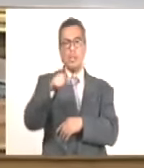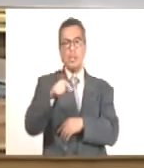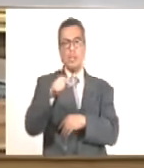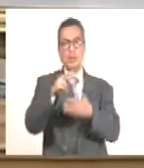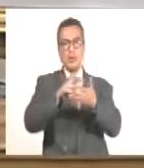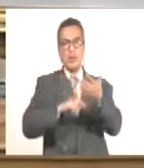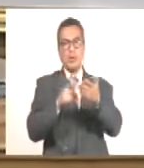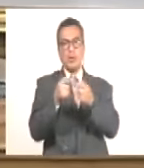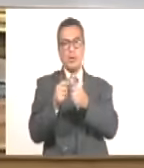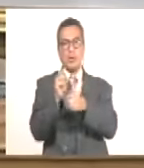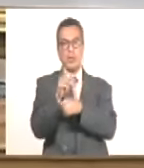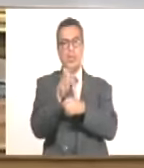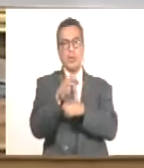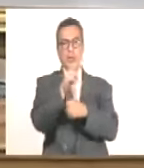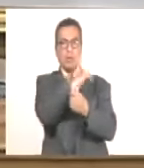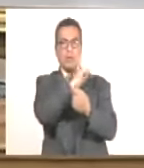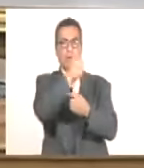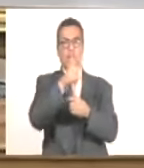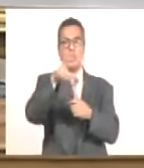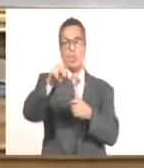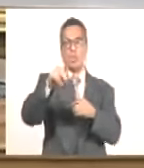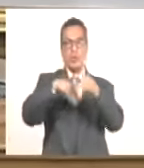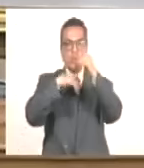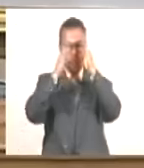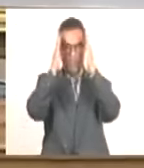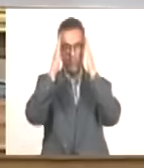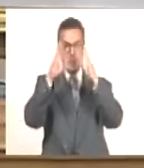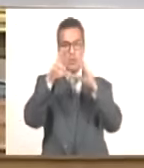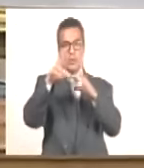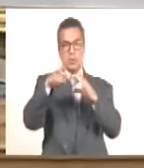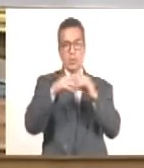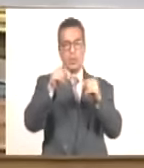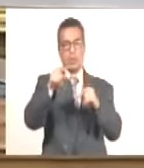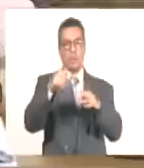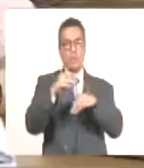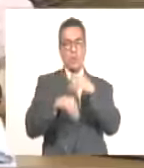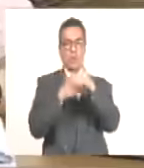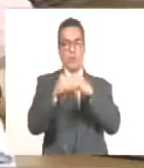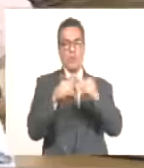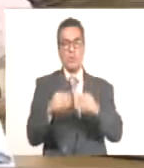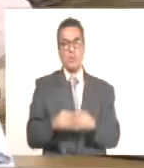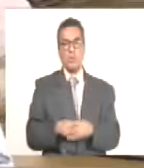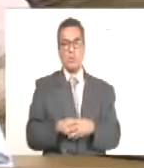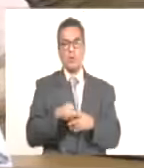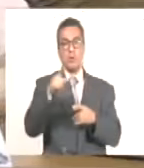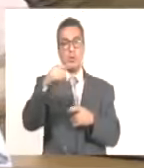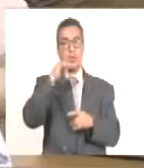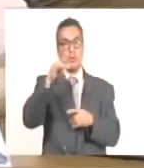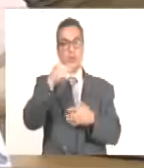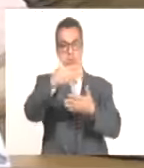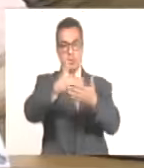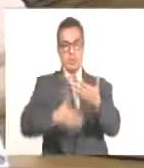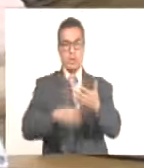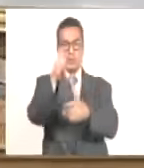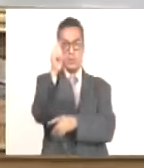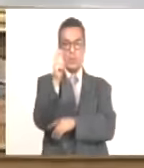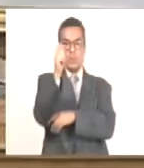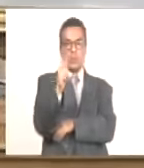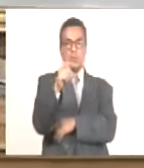publicó en Twitter, señalando que esta junta directiva no había atendido sus requerimientos. Ahí hay un informe,